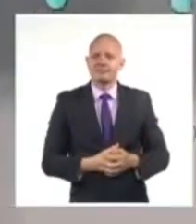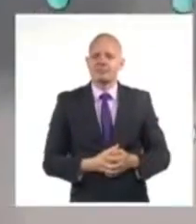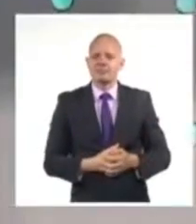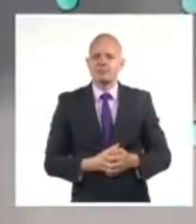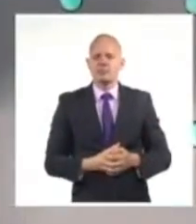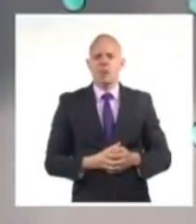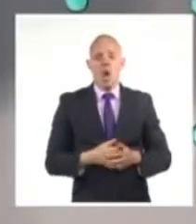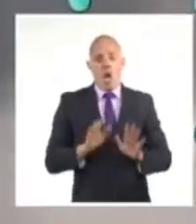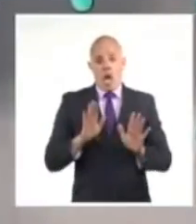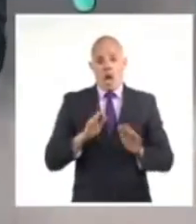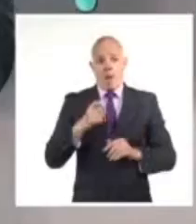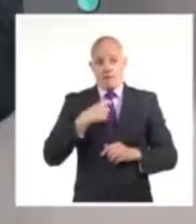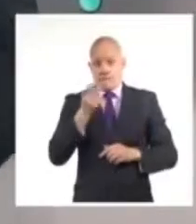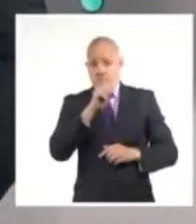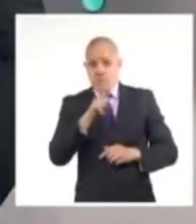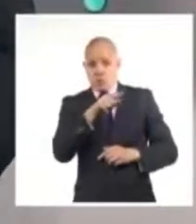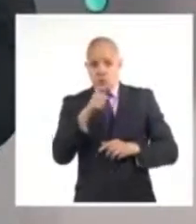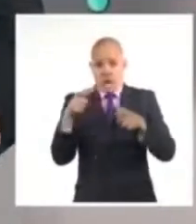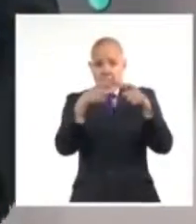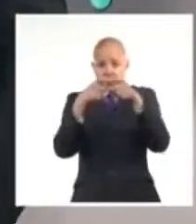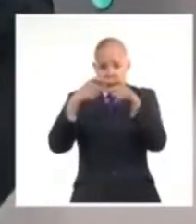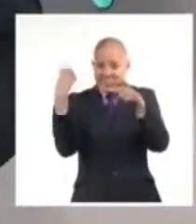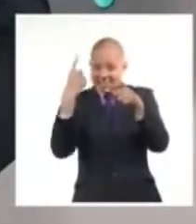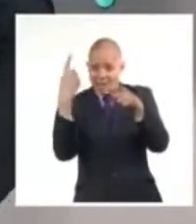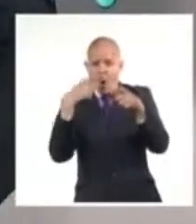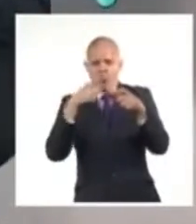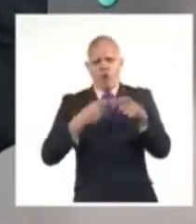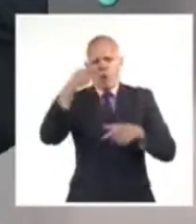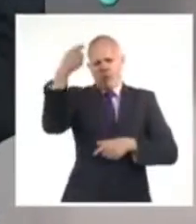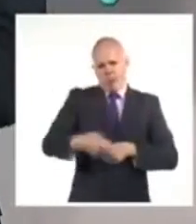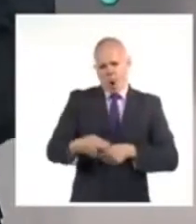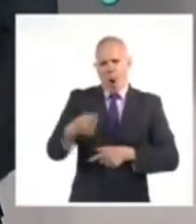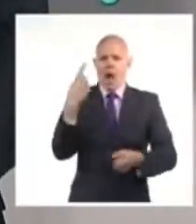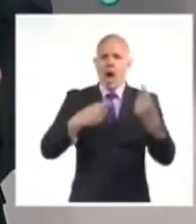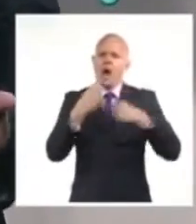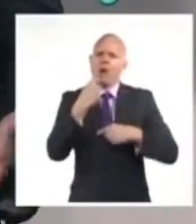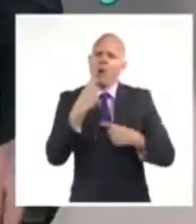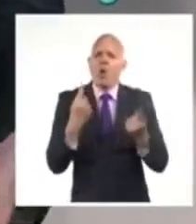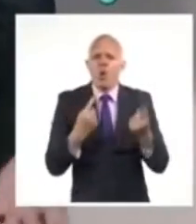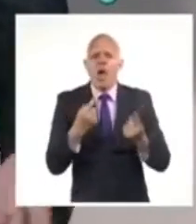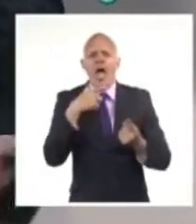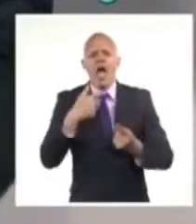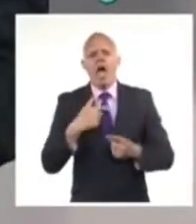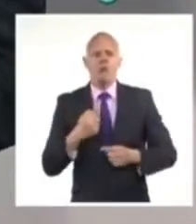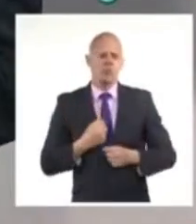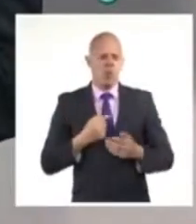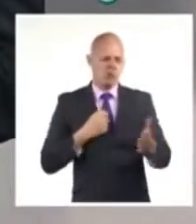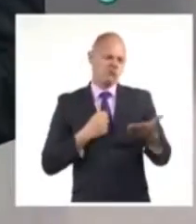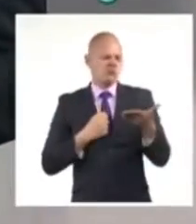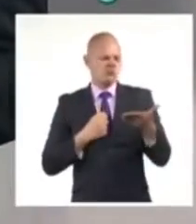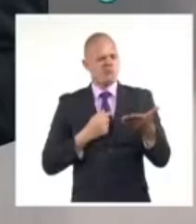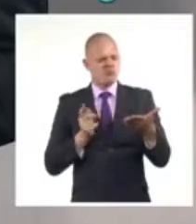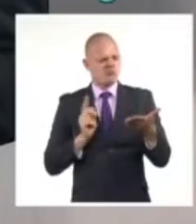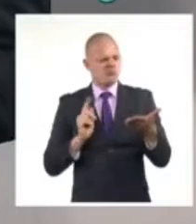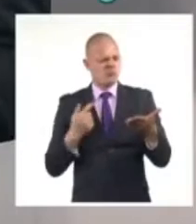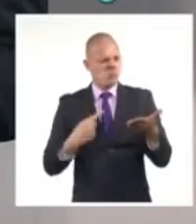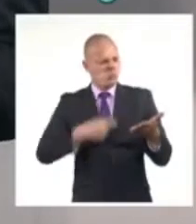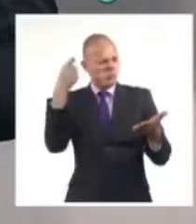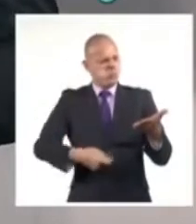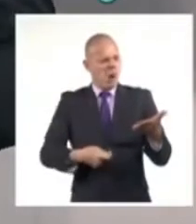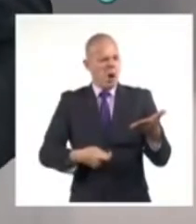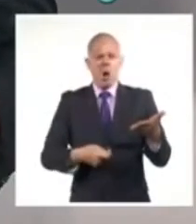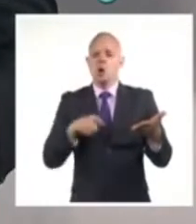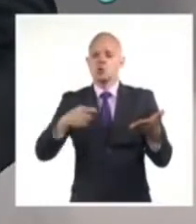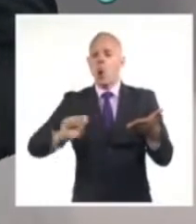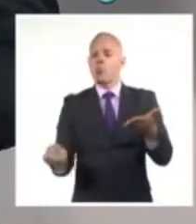como organización algún tipo de línea de pensamiento, de idea en torno a esto debe quedar de tal forma en determinada ley?